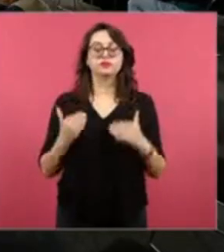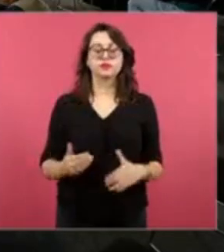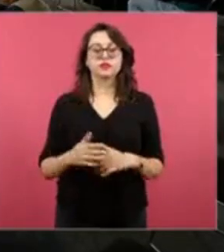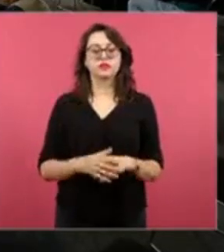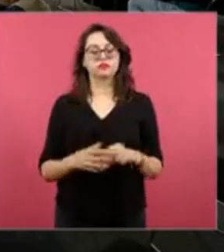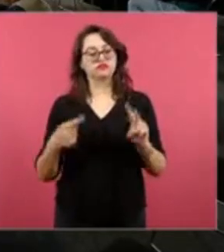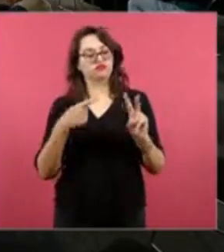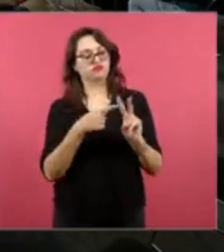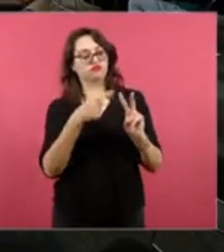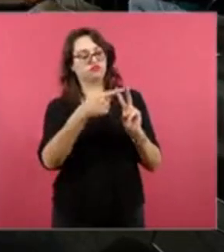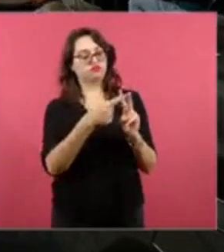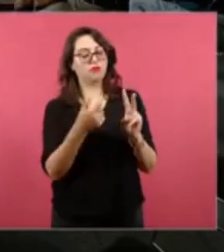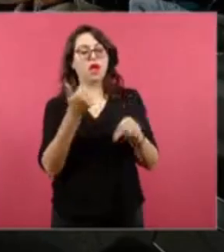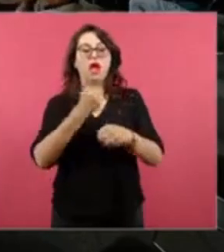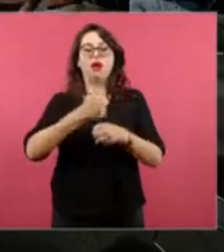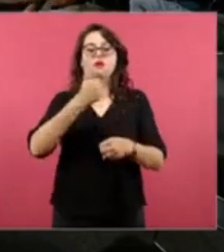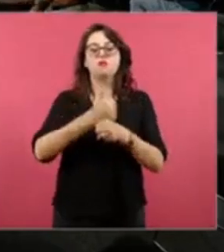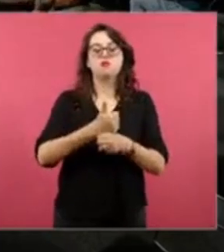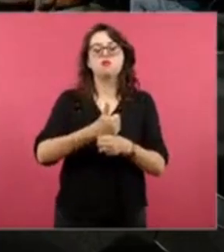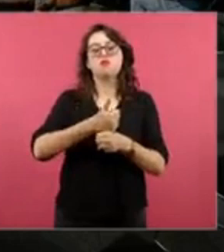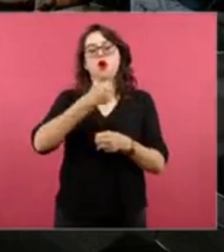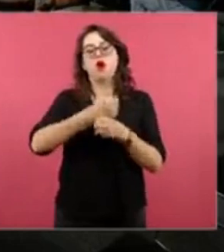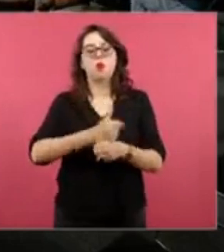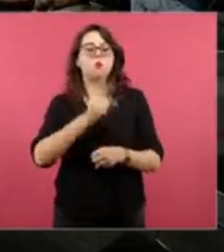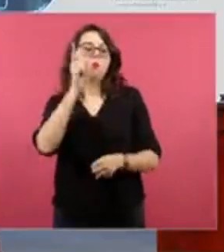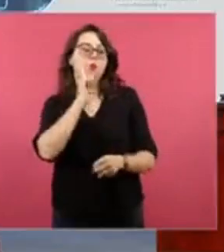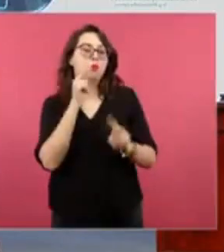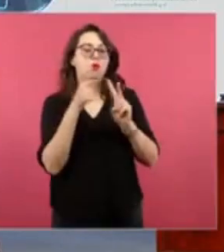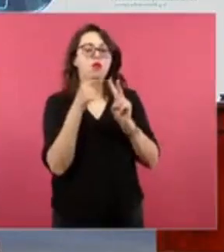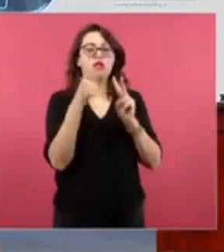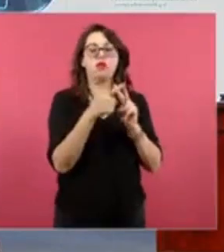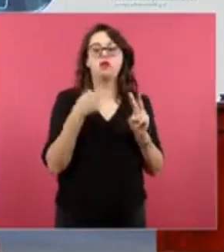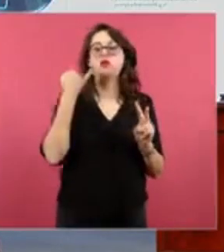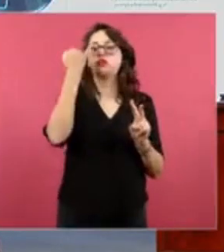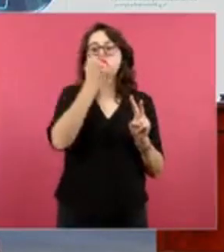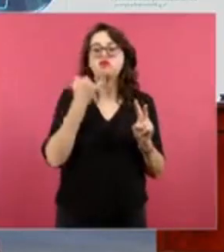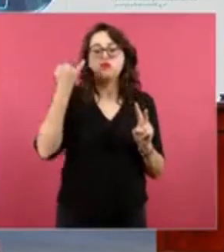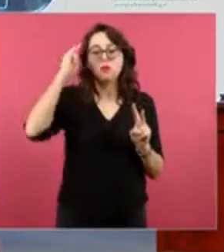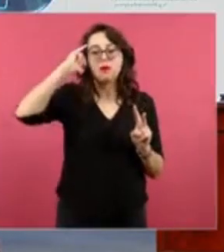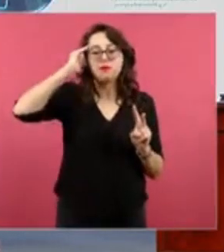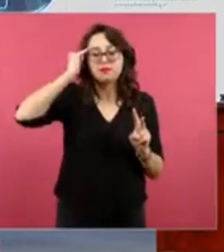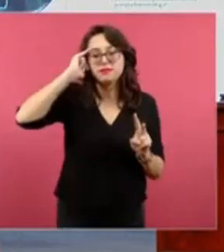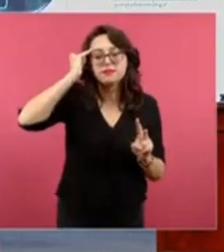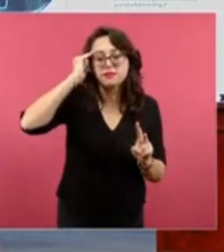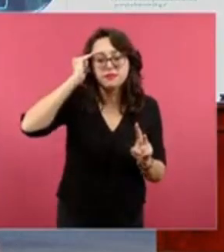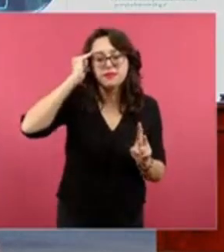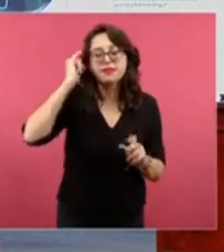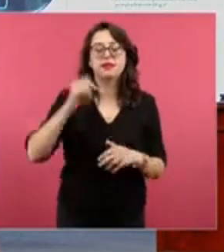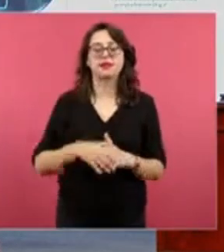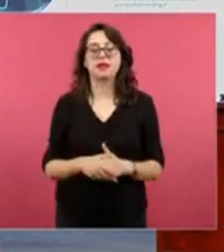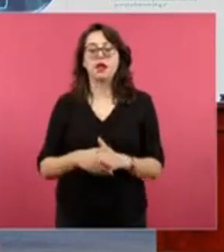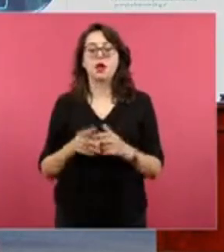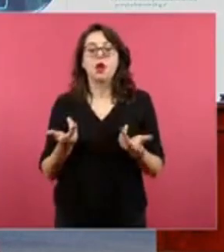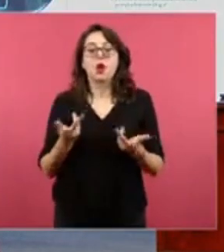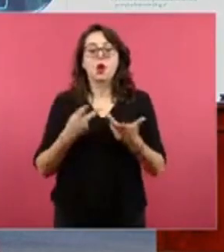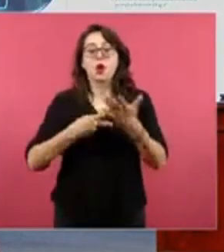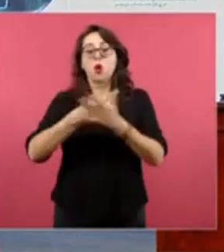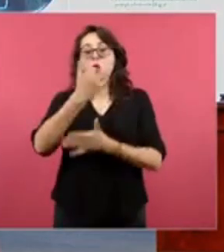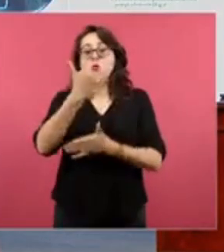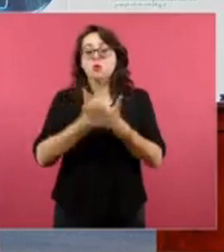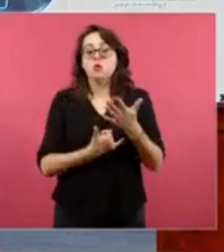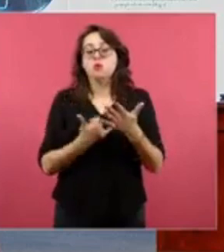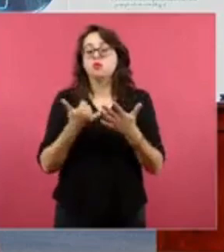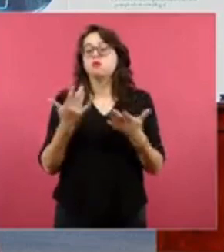mazateco, abuelo, abuela. El proyecto inicialmente se llamó Nandá, Madre Agua, Madrecita